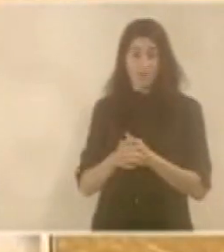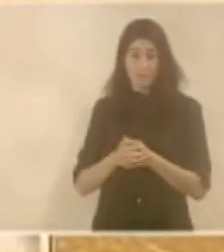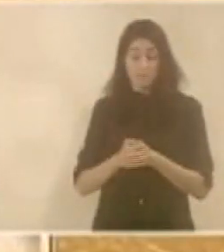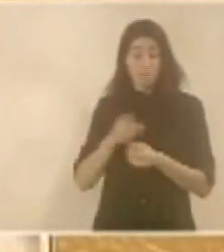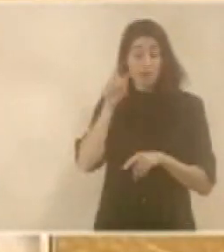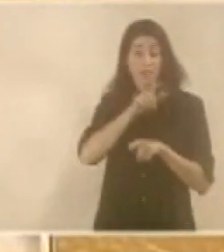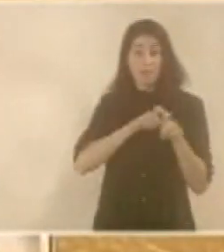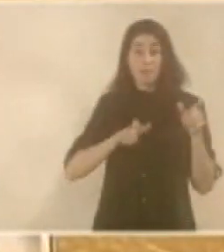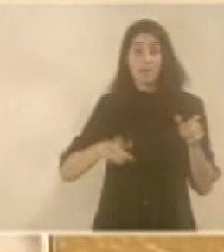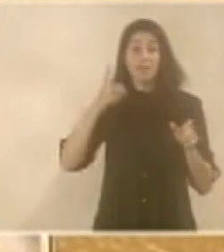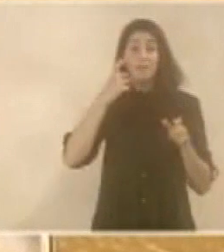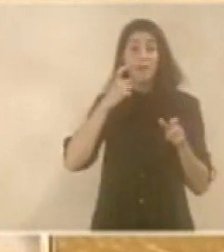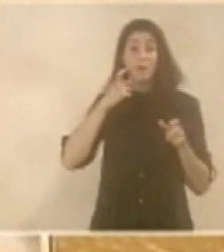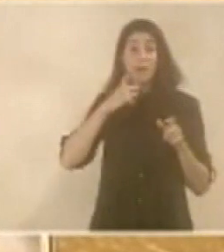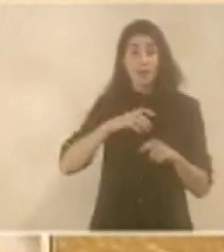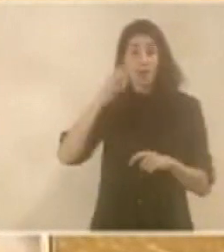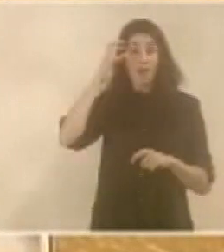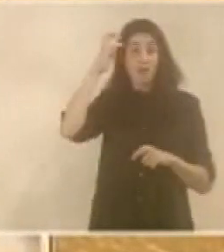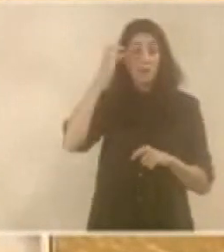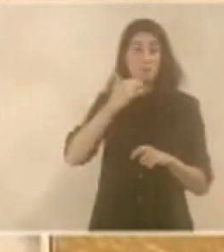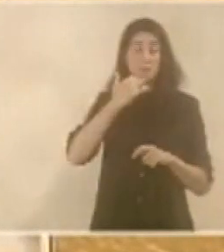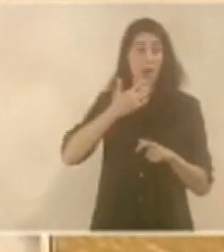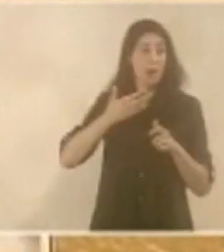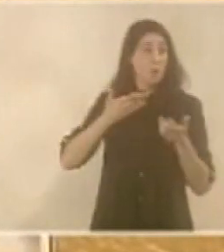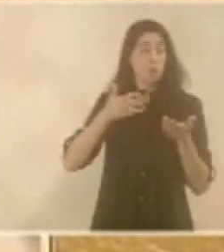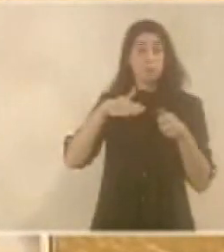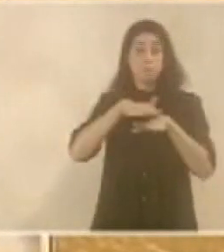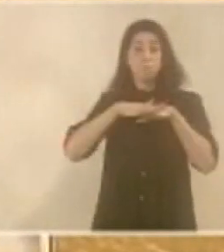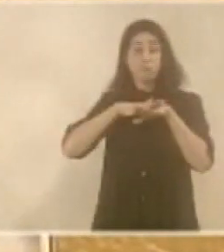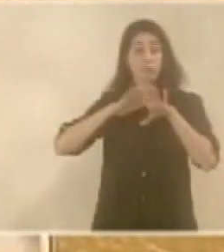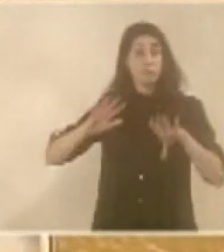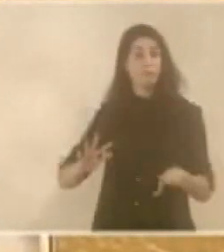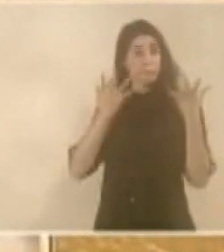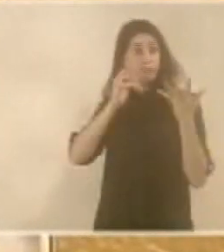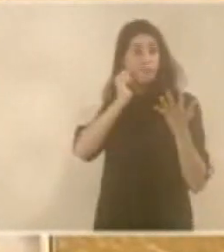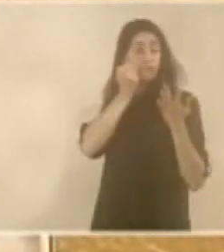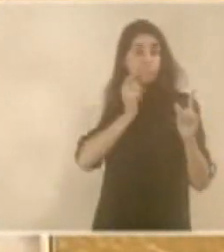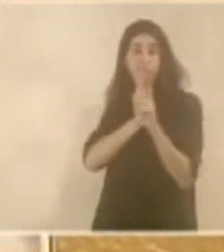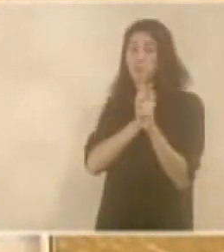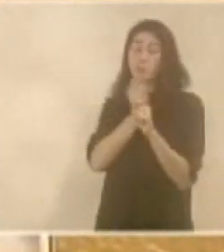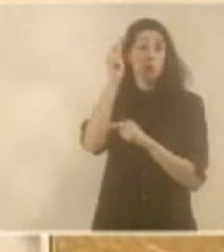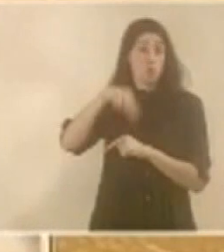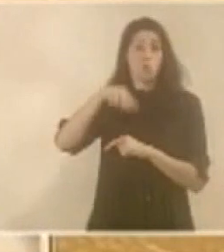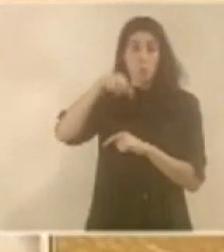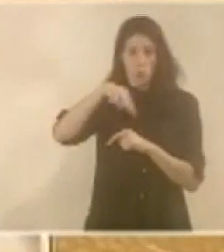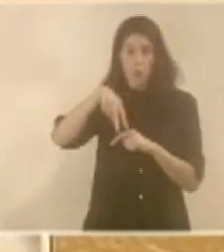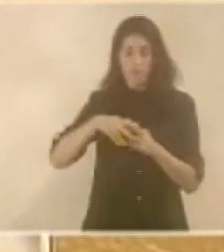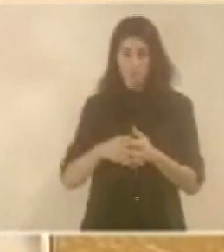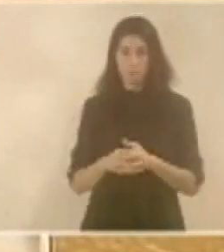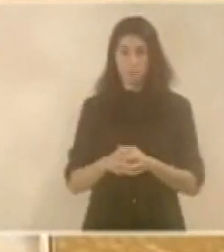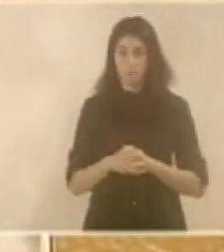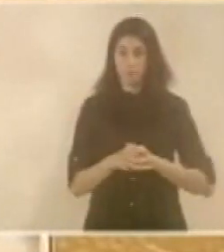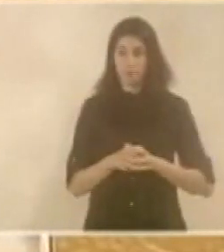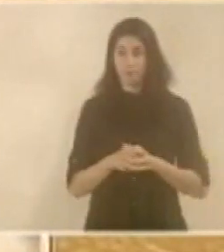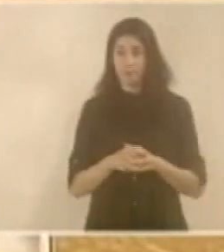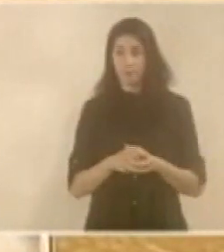de ello y la propia idiosincrasia de los almerienses debieron ser analizados por el Estado Mayor del Mando Constitucional, pero a juzgar por el